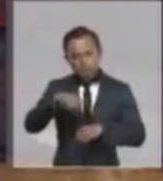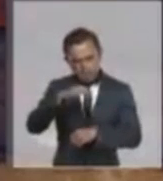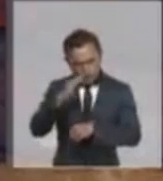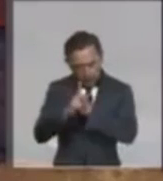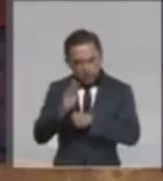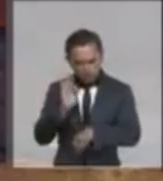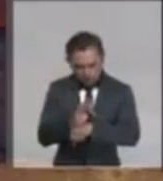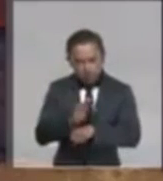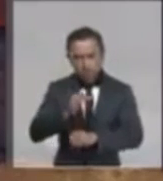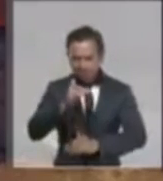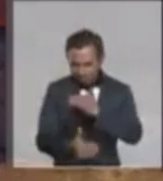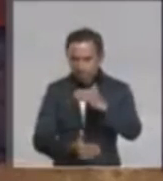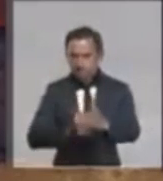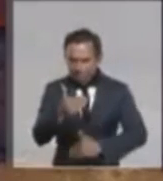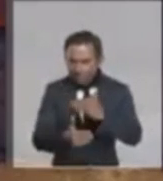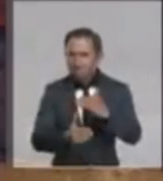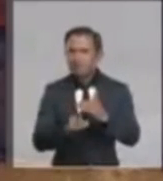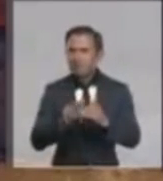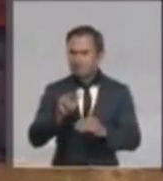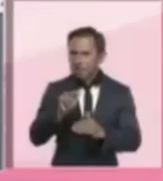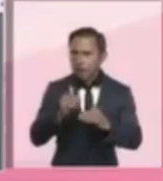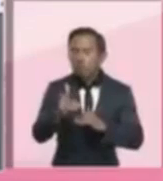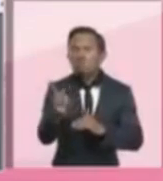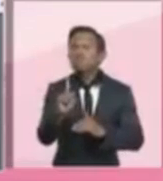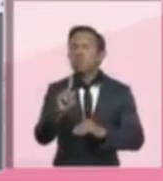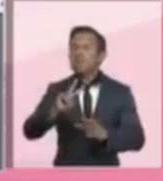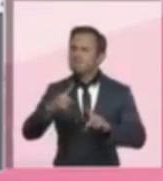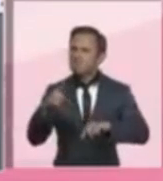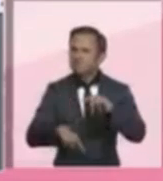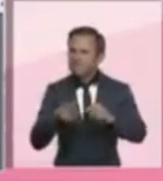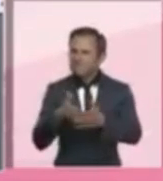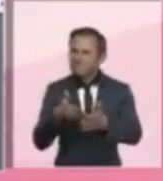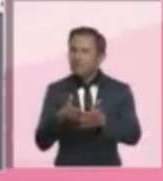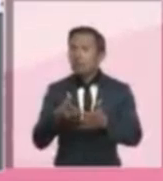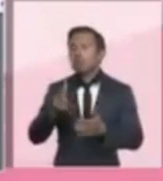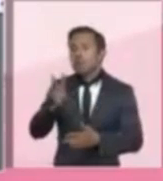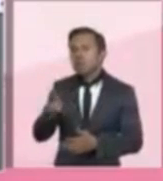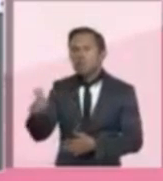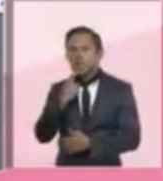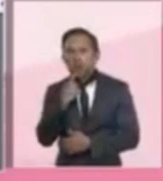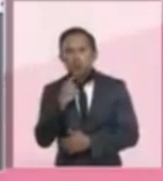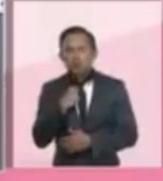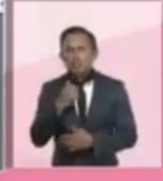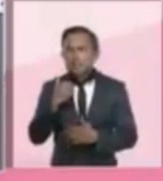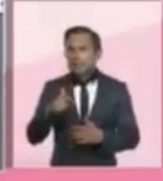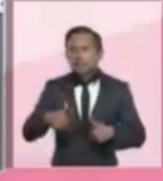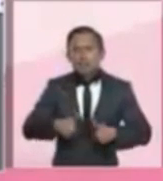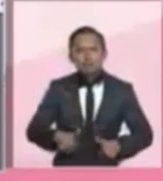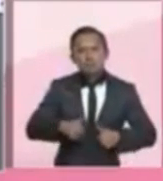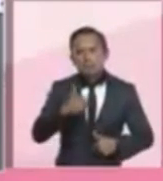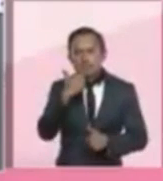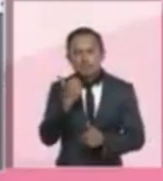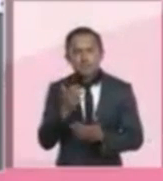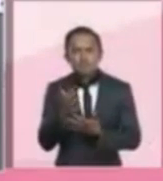apostado a dividir. Y sí, Andrés Manuel, si eres ambicioso, no hay manera de entender tus pactos con los criminales,